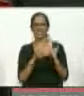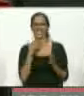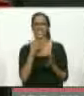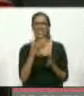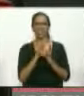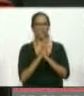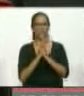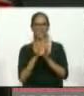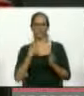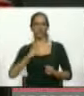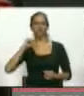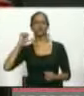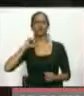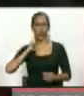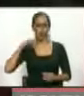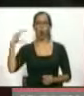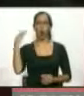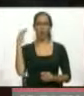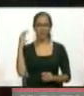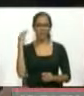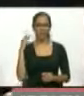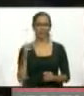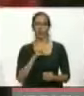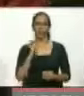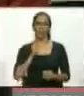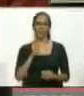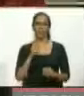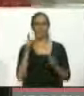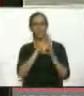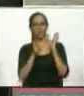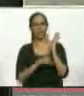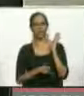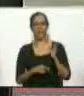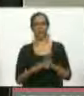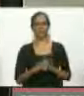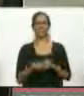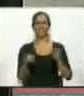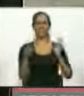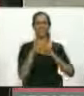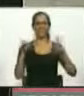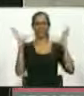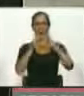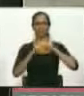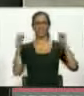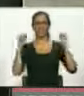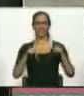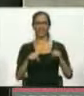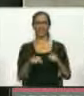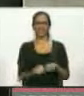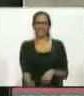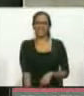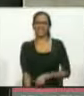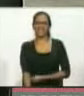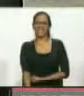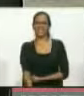mejor favor que yo soy colombiano de no debería estar en este programa la etiqueta de la noche de hoy